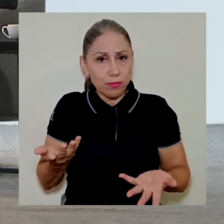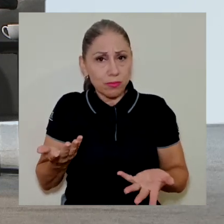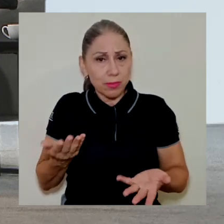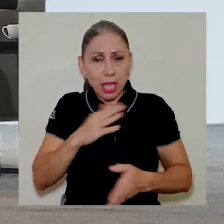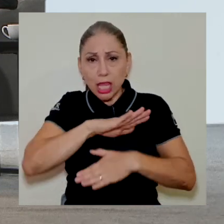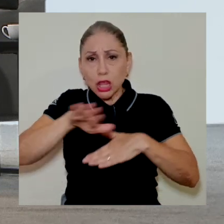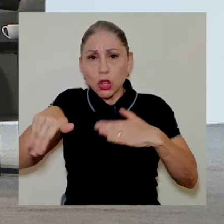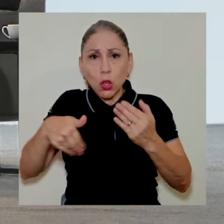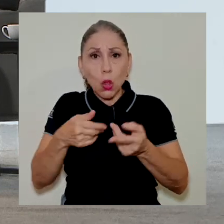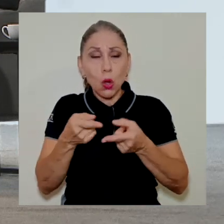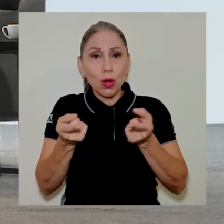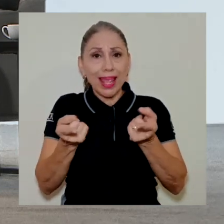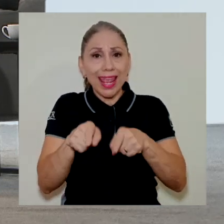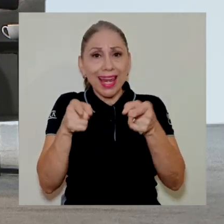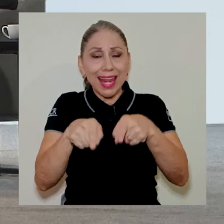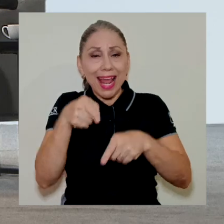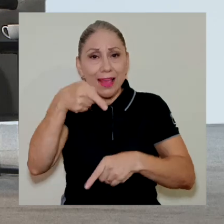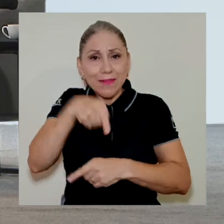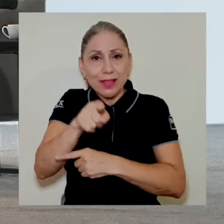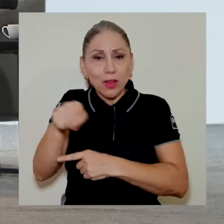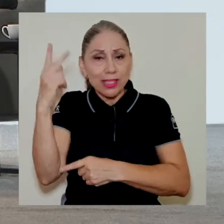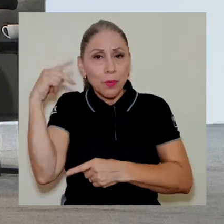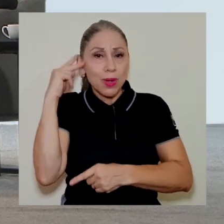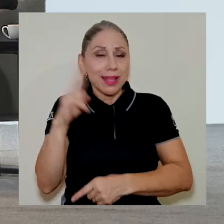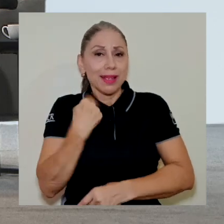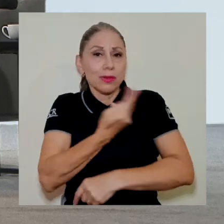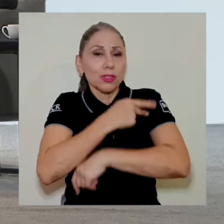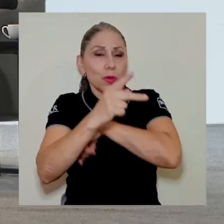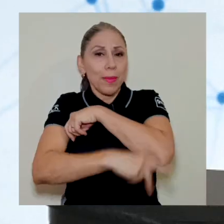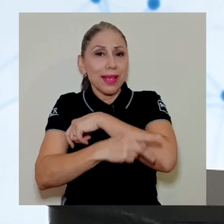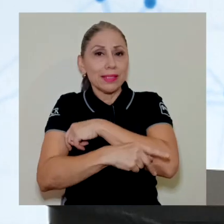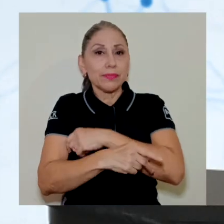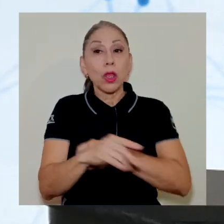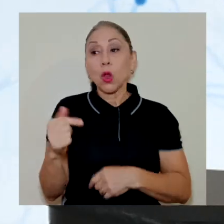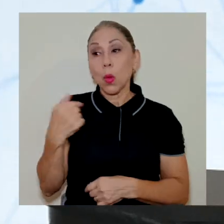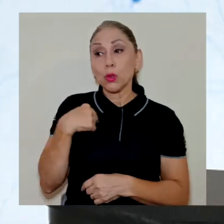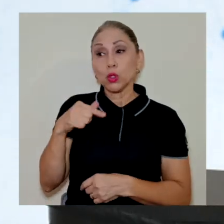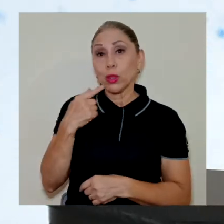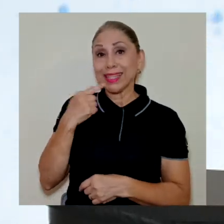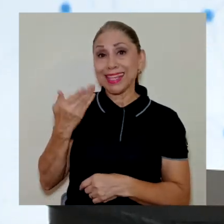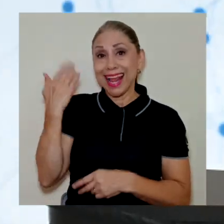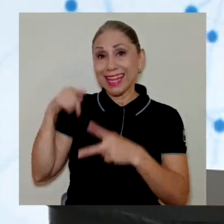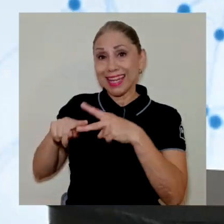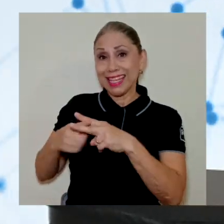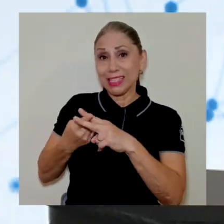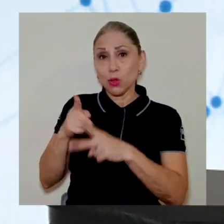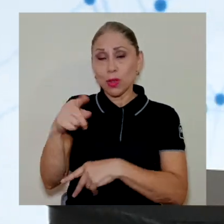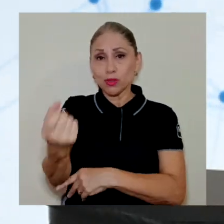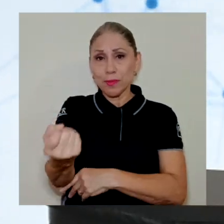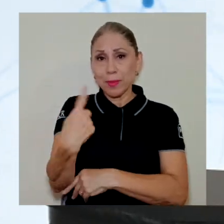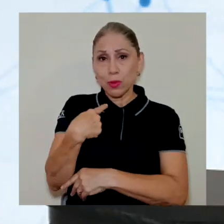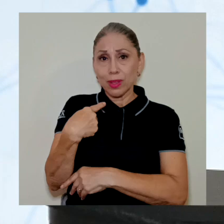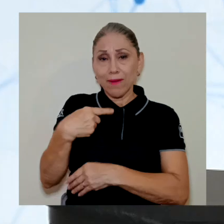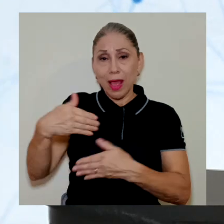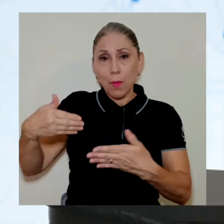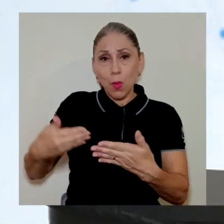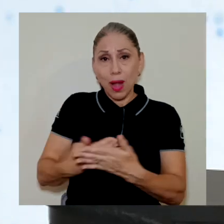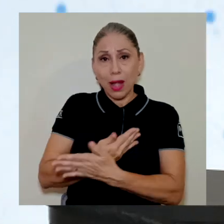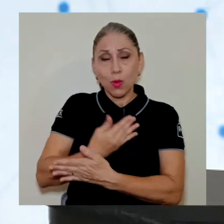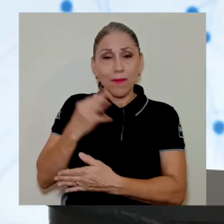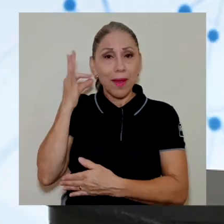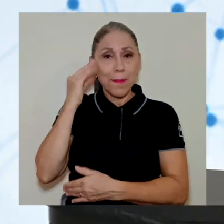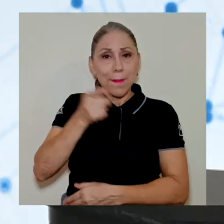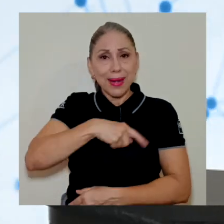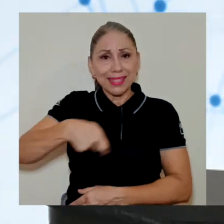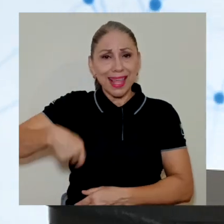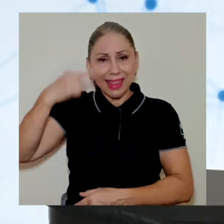que genera esa violencia política en nuestro país. Como decía yo al inicio, cuando usted me preguntaba por la nueva presidenta de